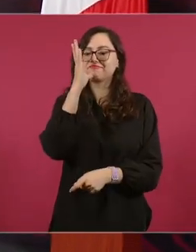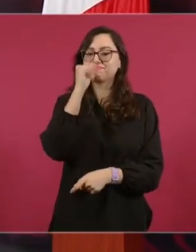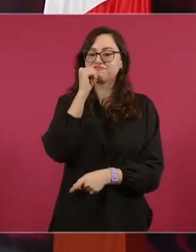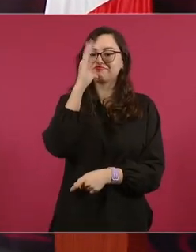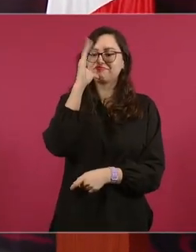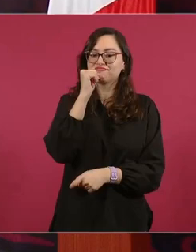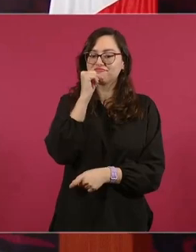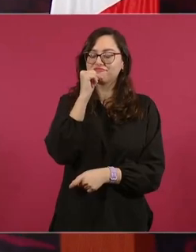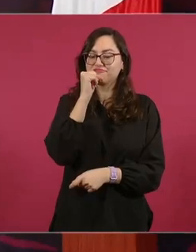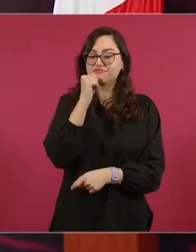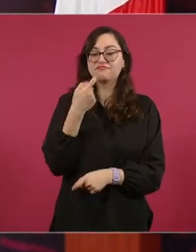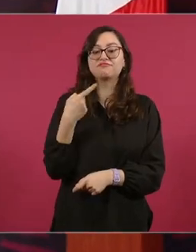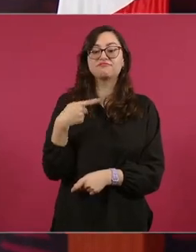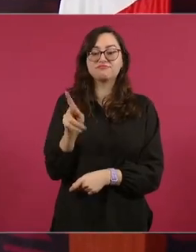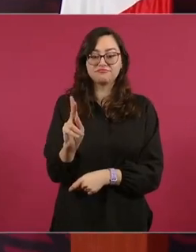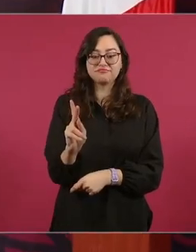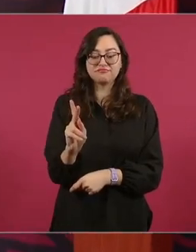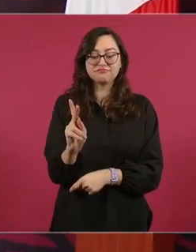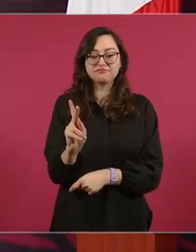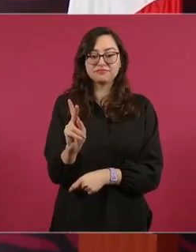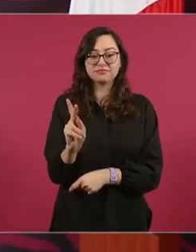Sin embargo,